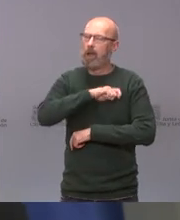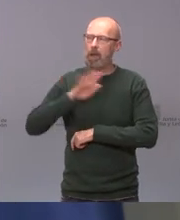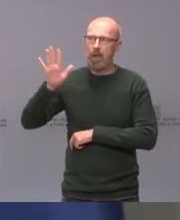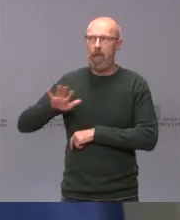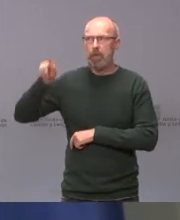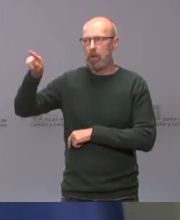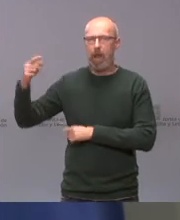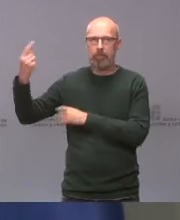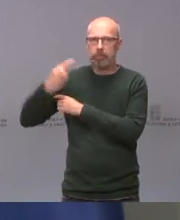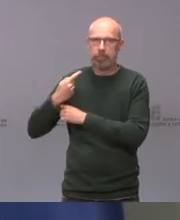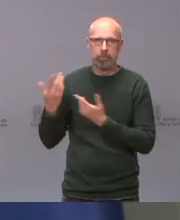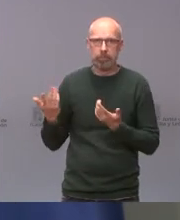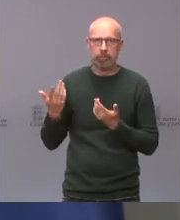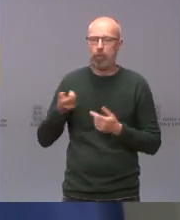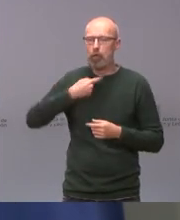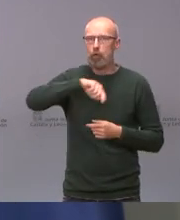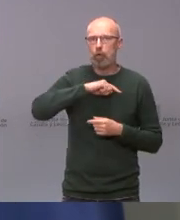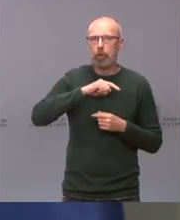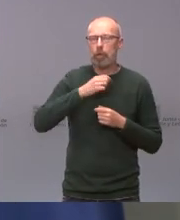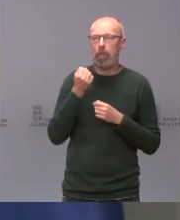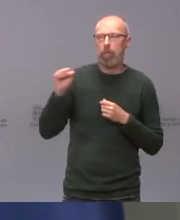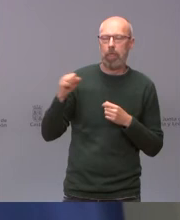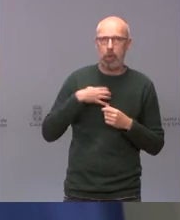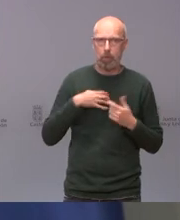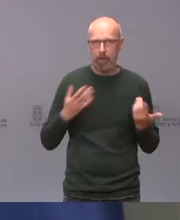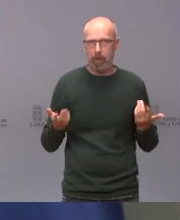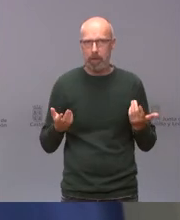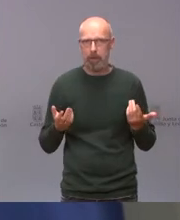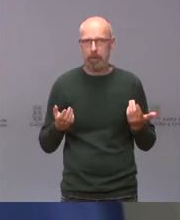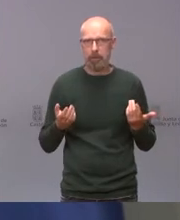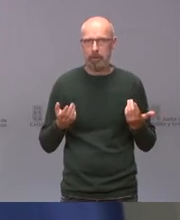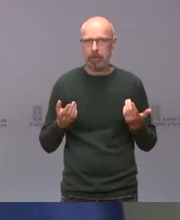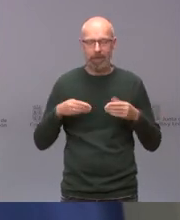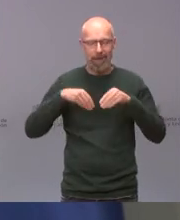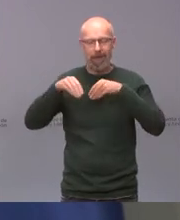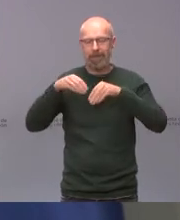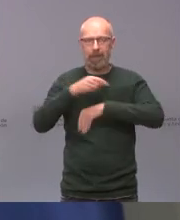es una estrategia nacional y nosotros no podemos salirnos de la estrategia de vacunación.